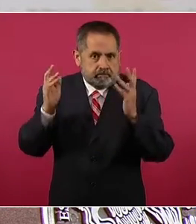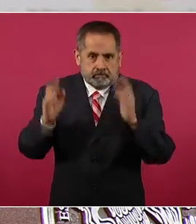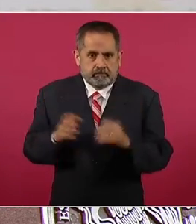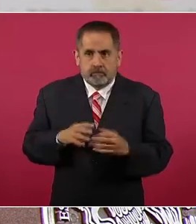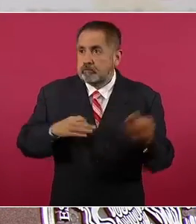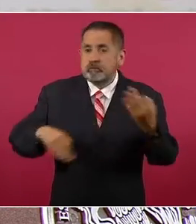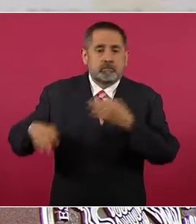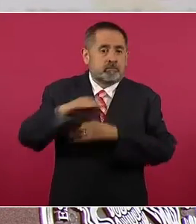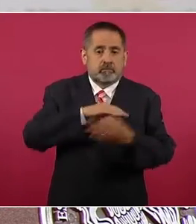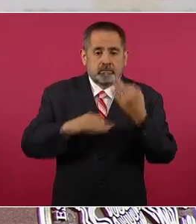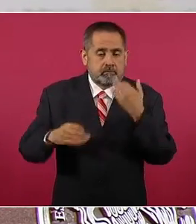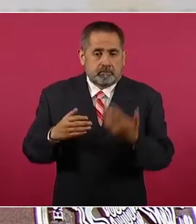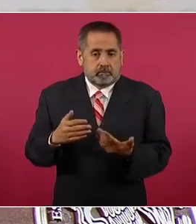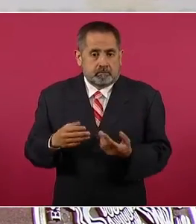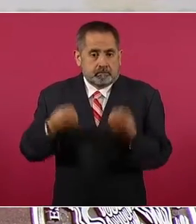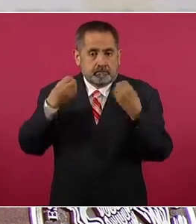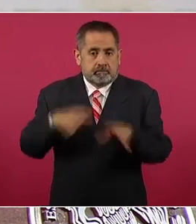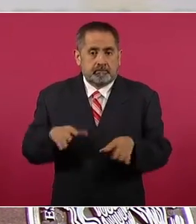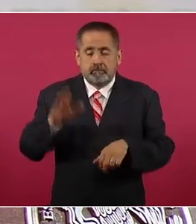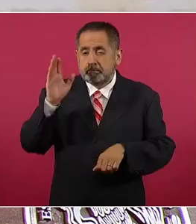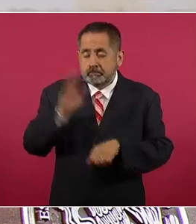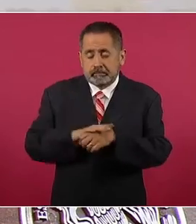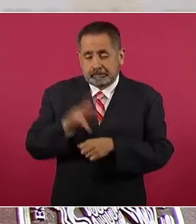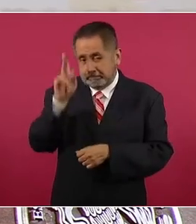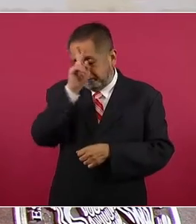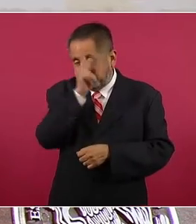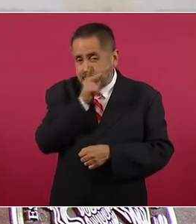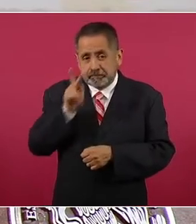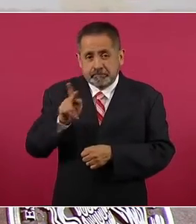a todos y fundamentalmente a los pobres.